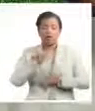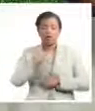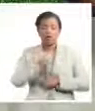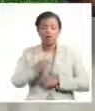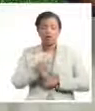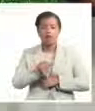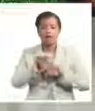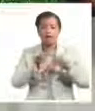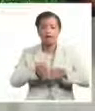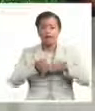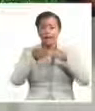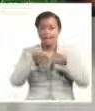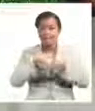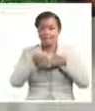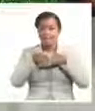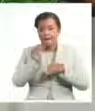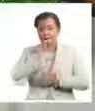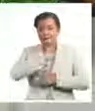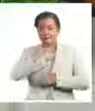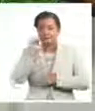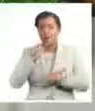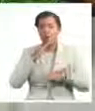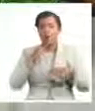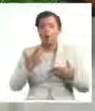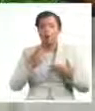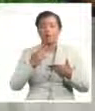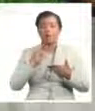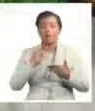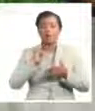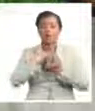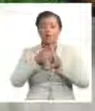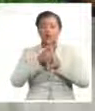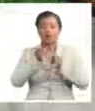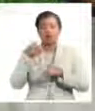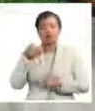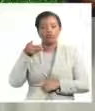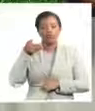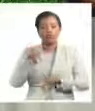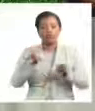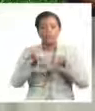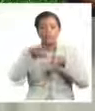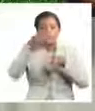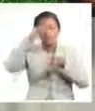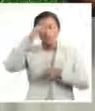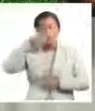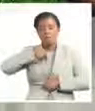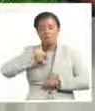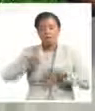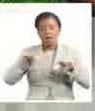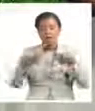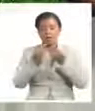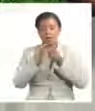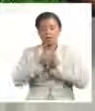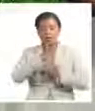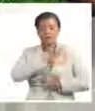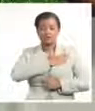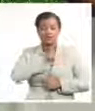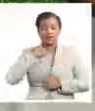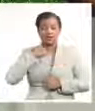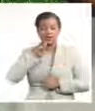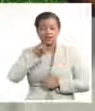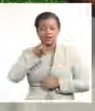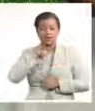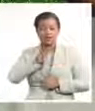que hizo gran Man Harlem Y cómo nos proyectamos para conformar el equipo Cuba que asistirá al clásico mundial de marzo de 2023